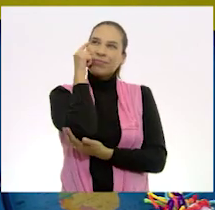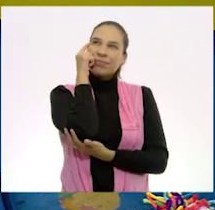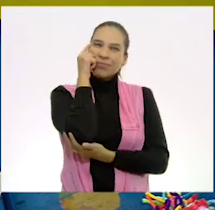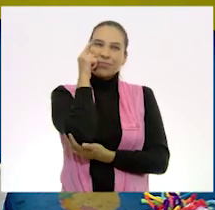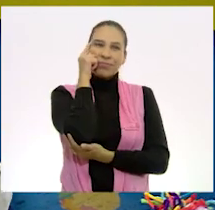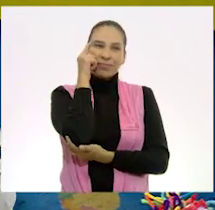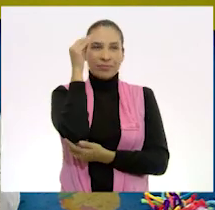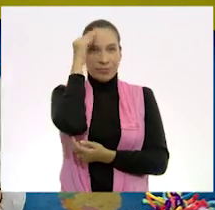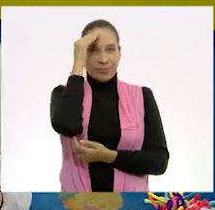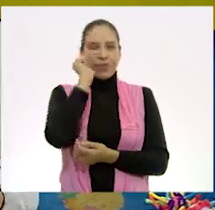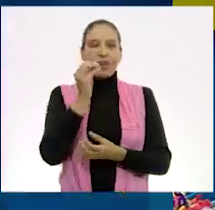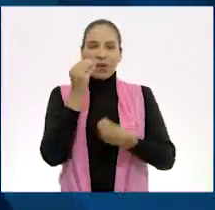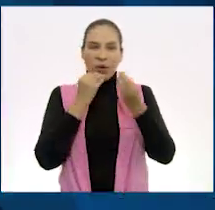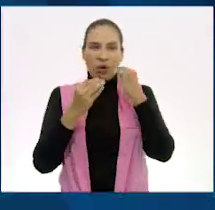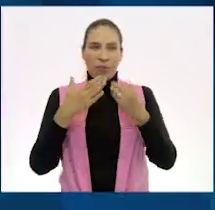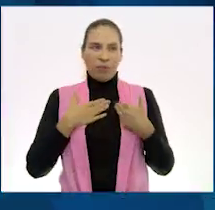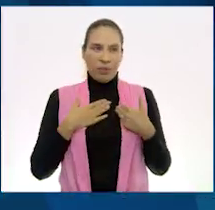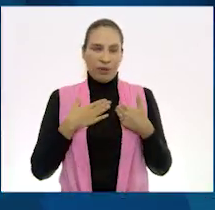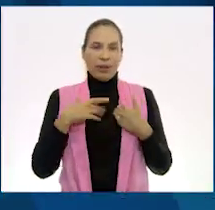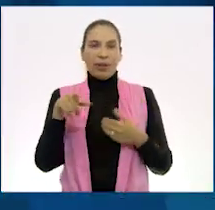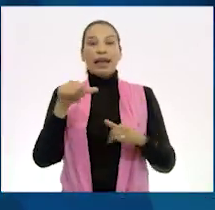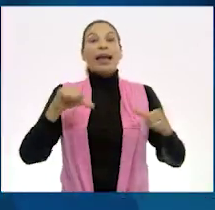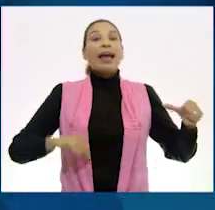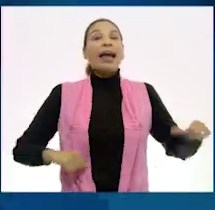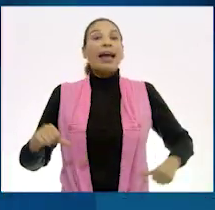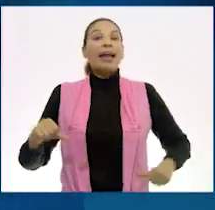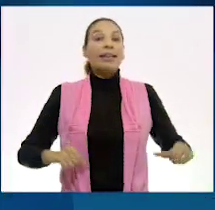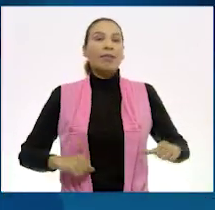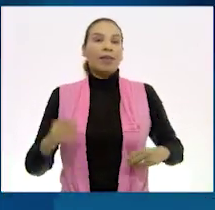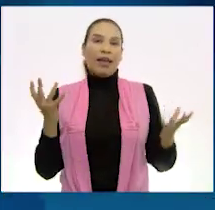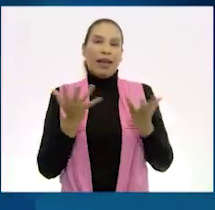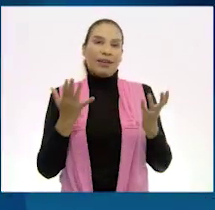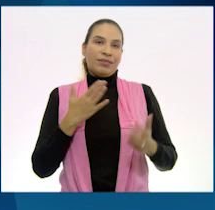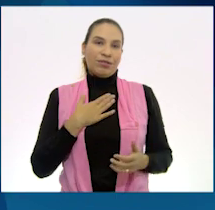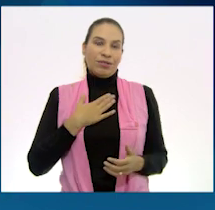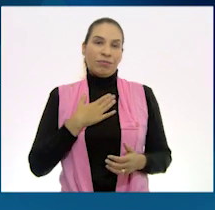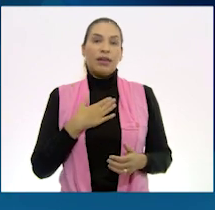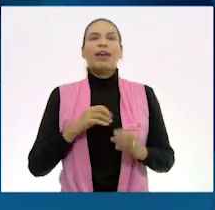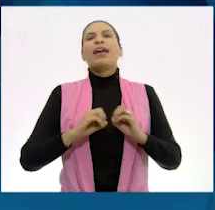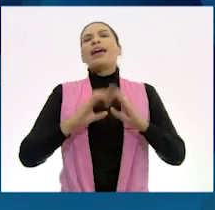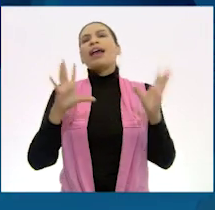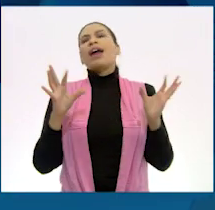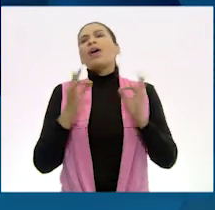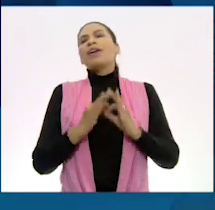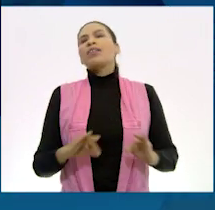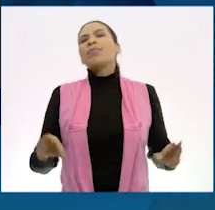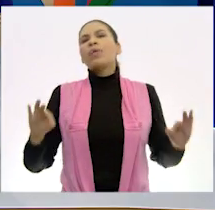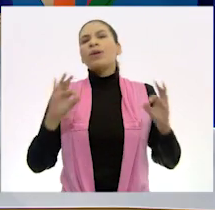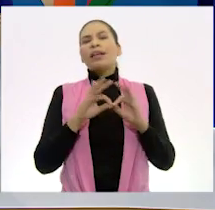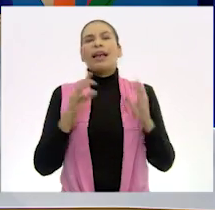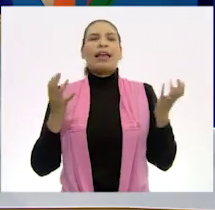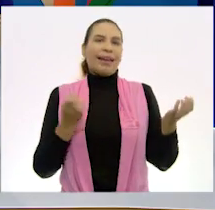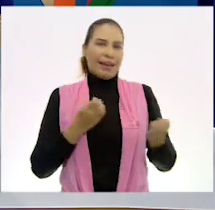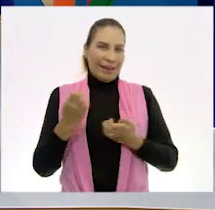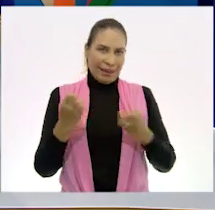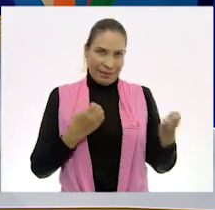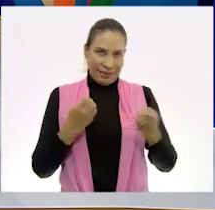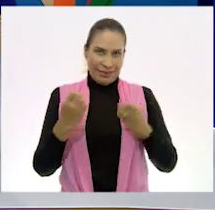sobre lo que estoy consumiendo y sobre las actividades que estoy realizando. Claro, es muy importante hacer